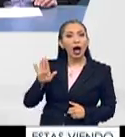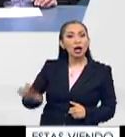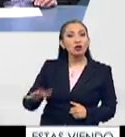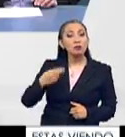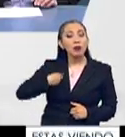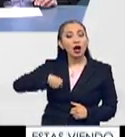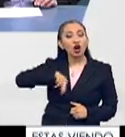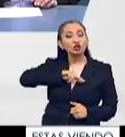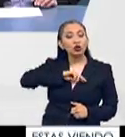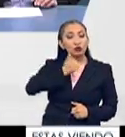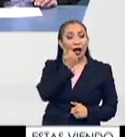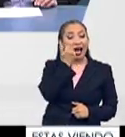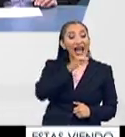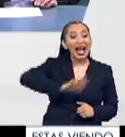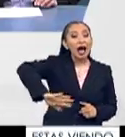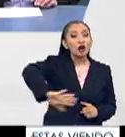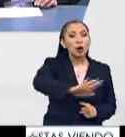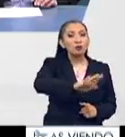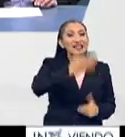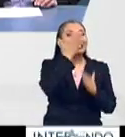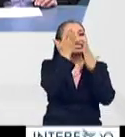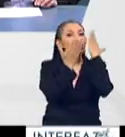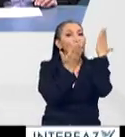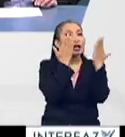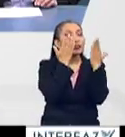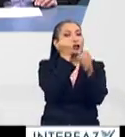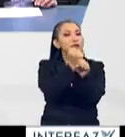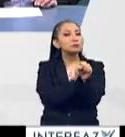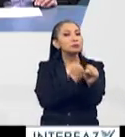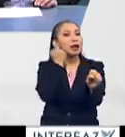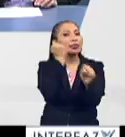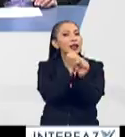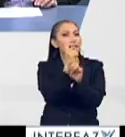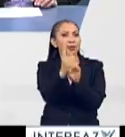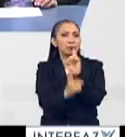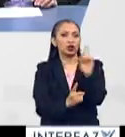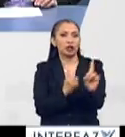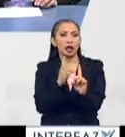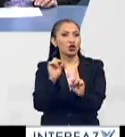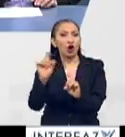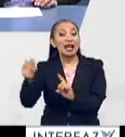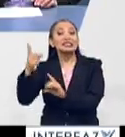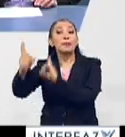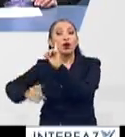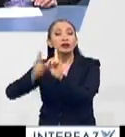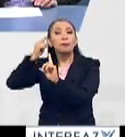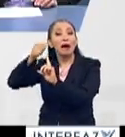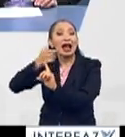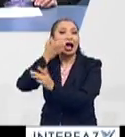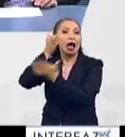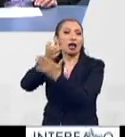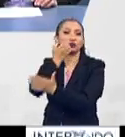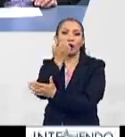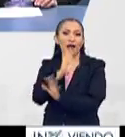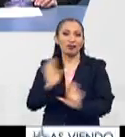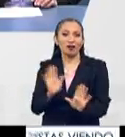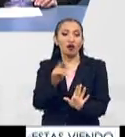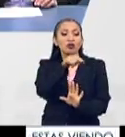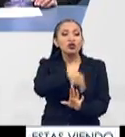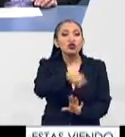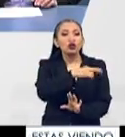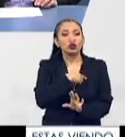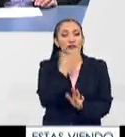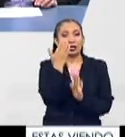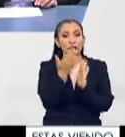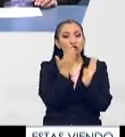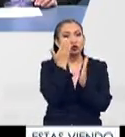para nosotros los alumnos son estudiantes que practican deporte, no son deportistas que van a la escuela, ¿no? Para nosotros lo importante